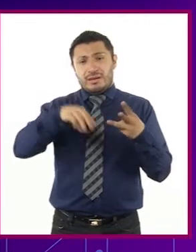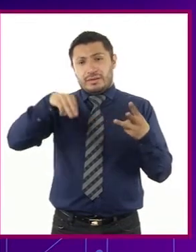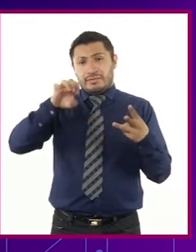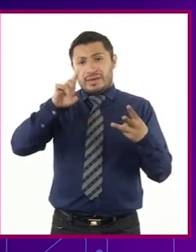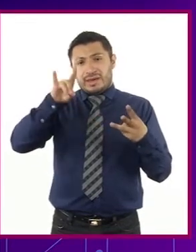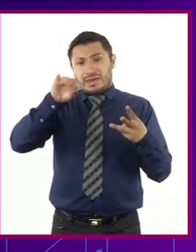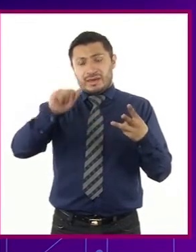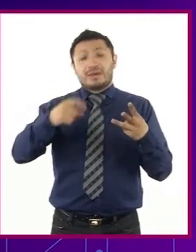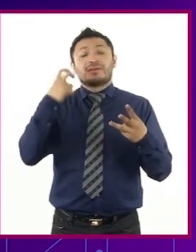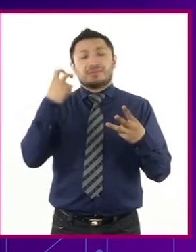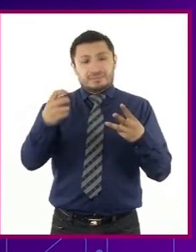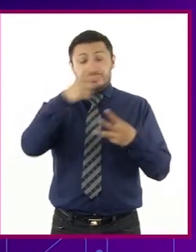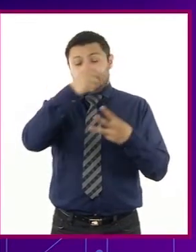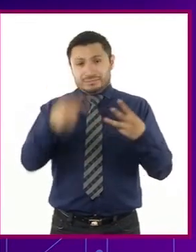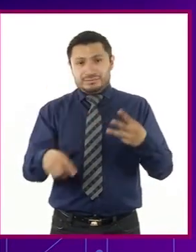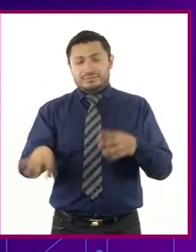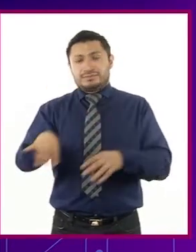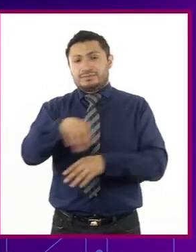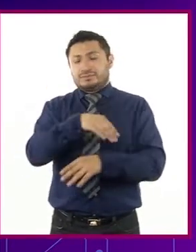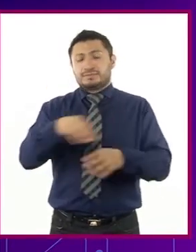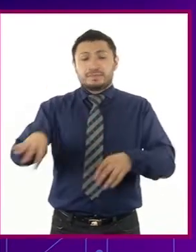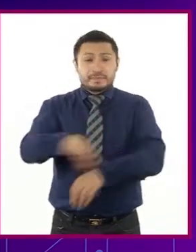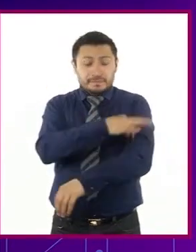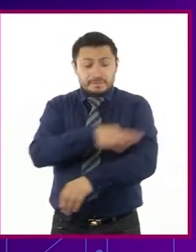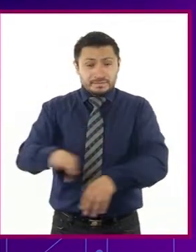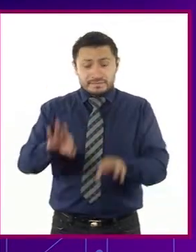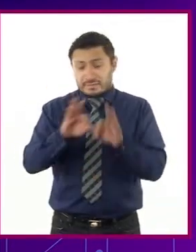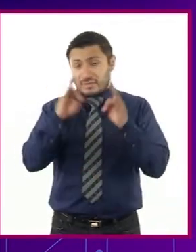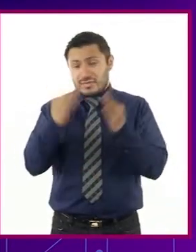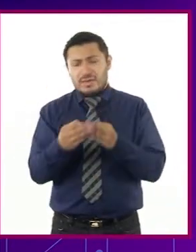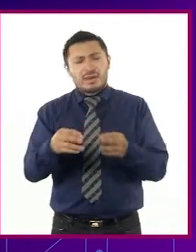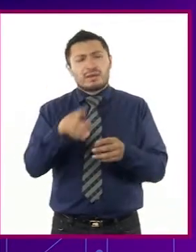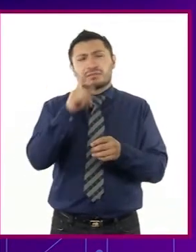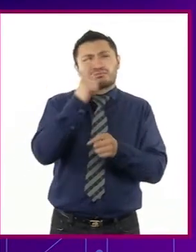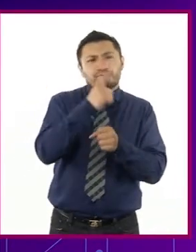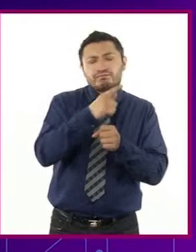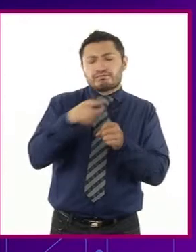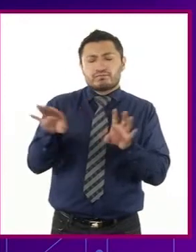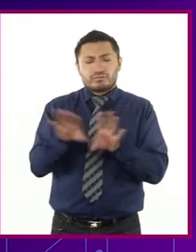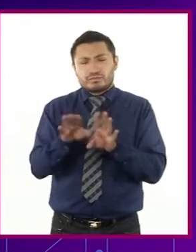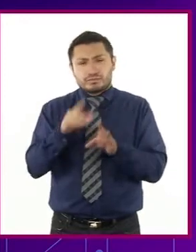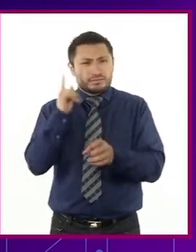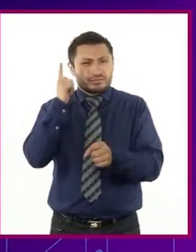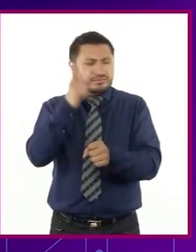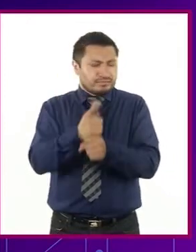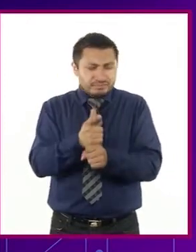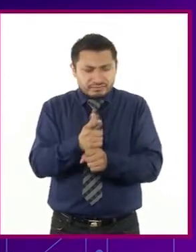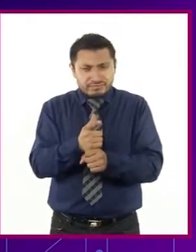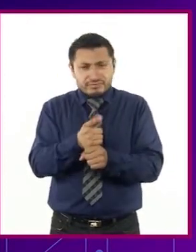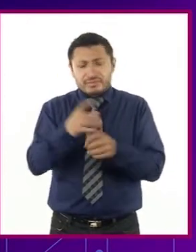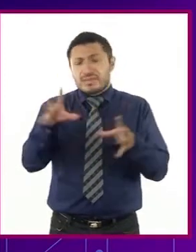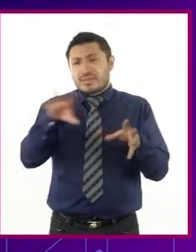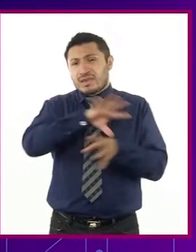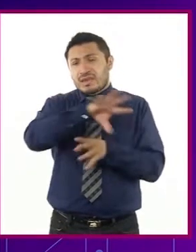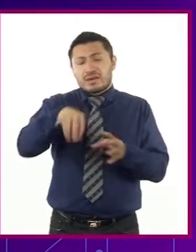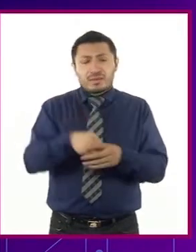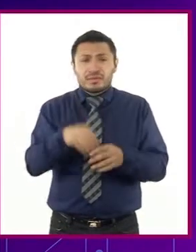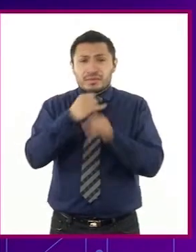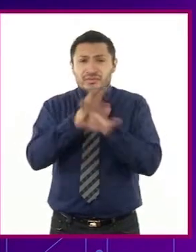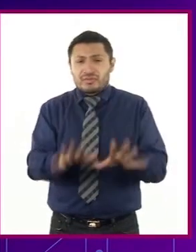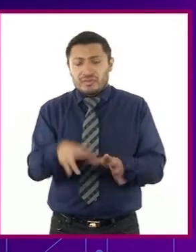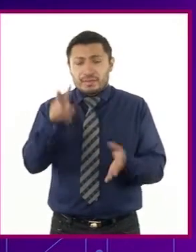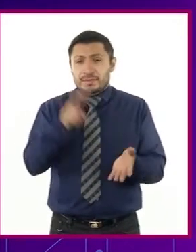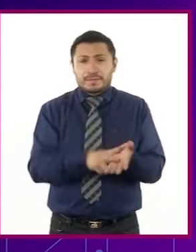medidas estadísticas que sirven para describir de manera resumida y eficiente a conjuntos de datos y cuyos